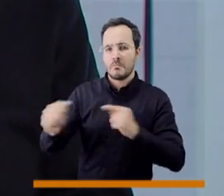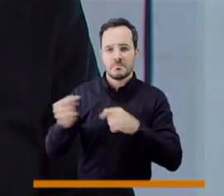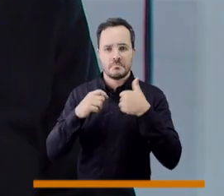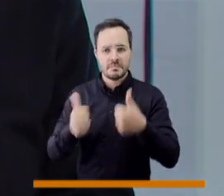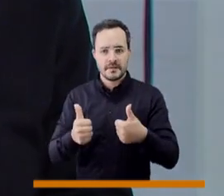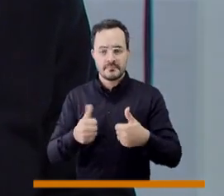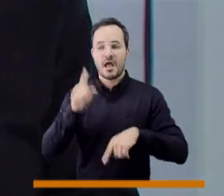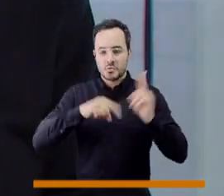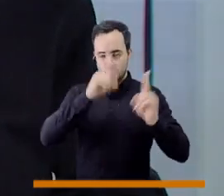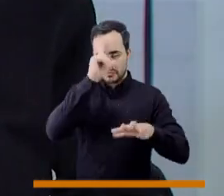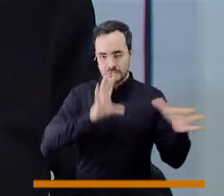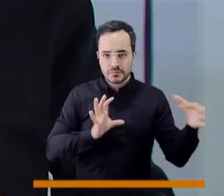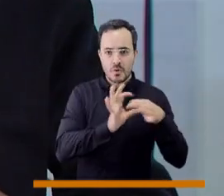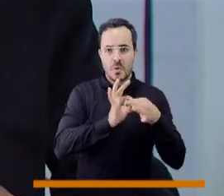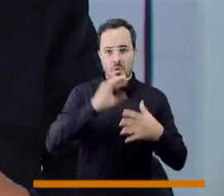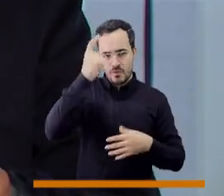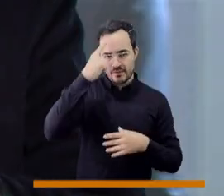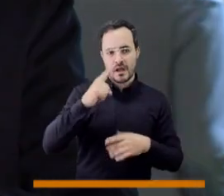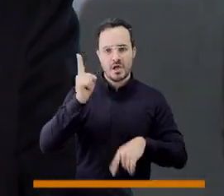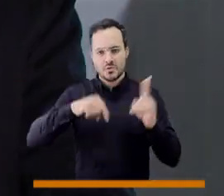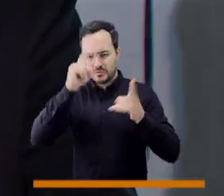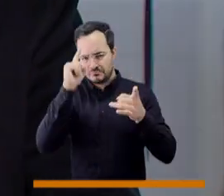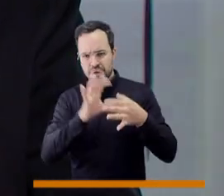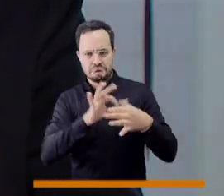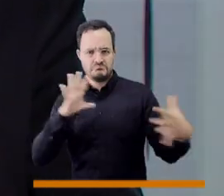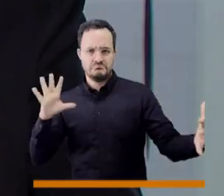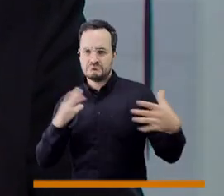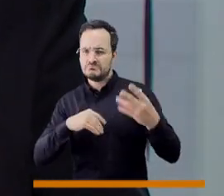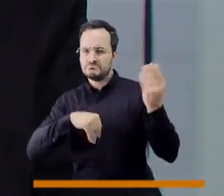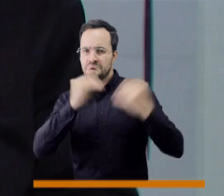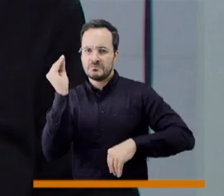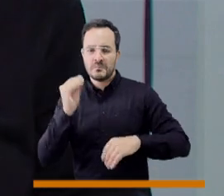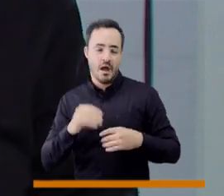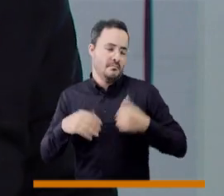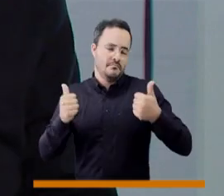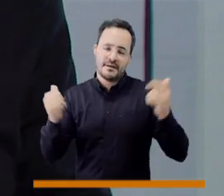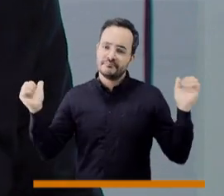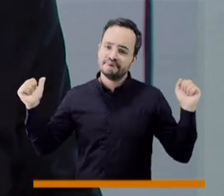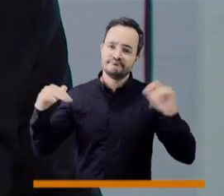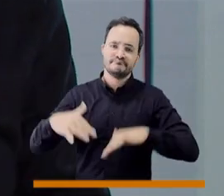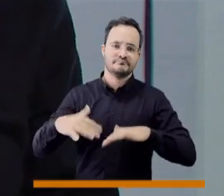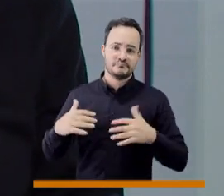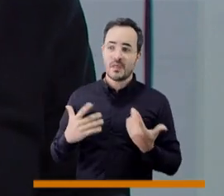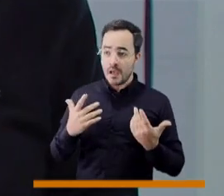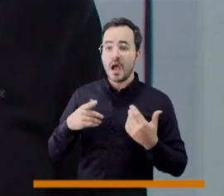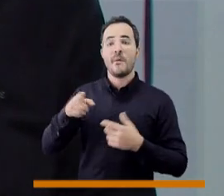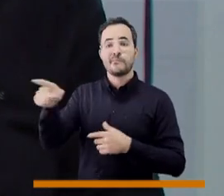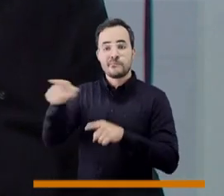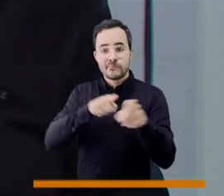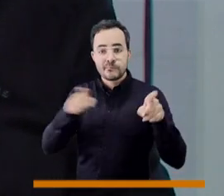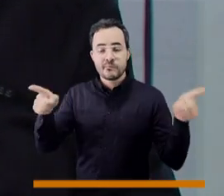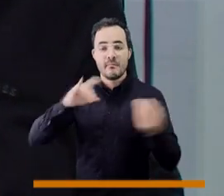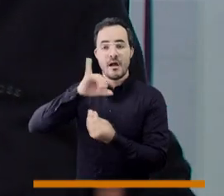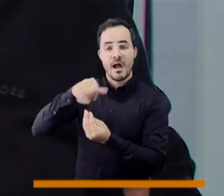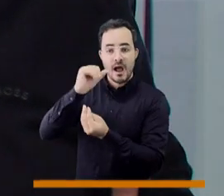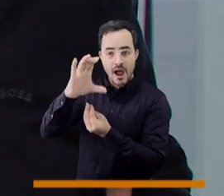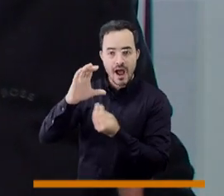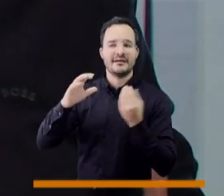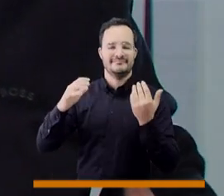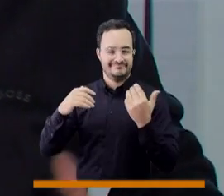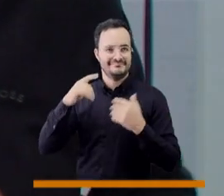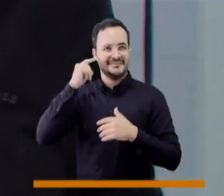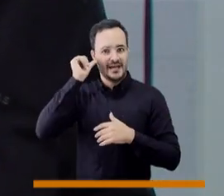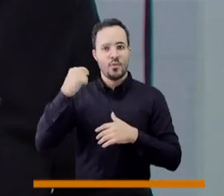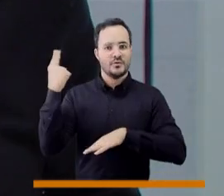todos, oposición y los que están con gobierno, han tenido el espacio, lo mismo que la comunidad. Se hizo una sesión